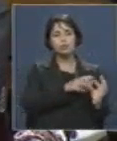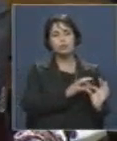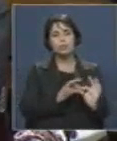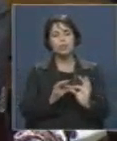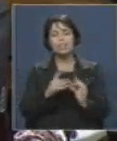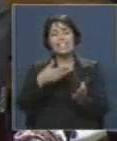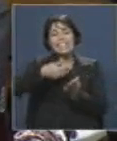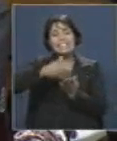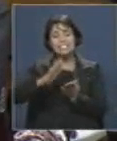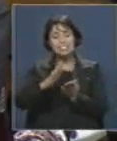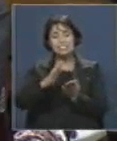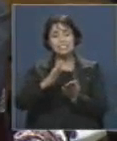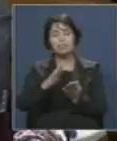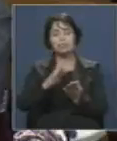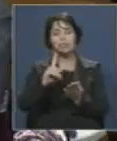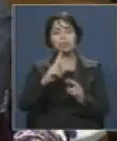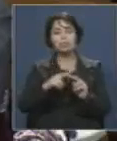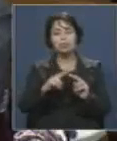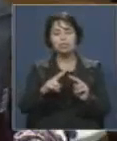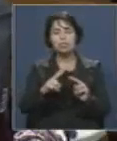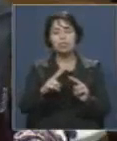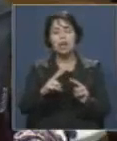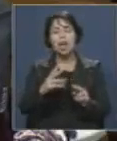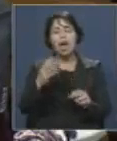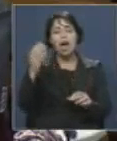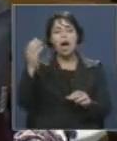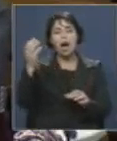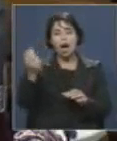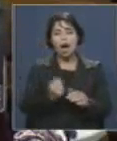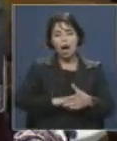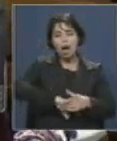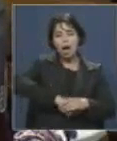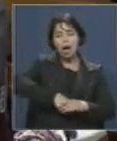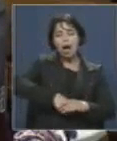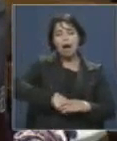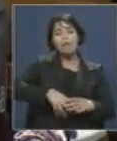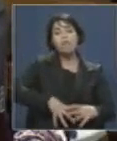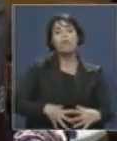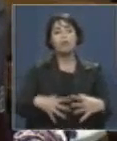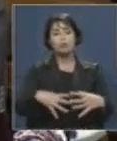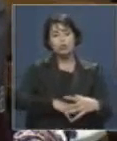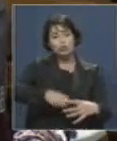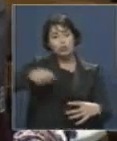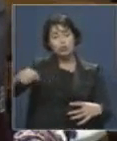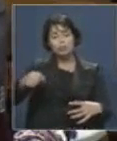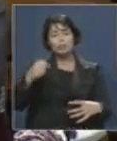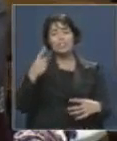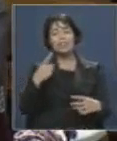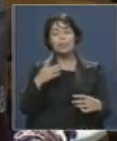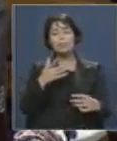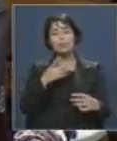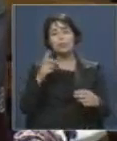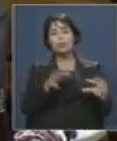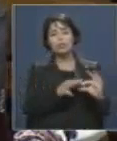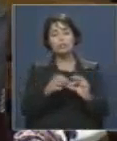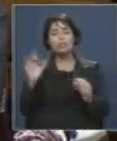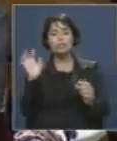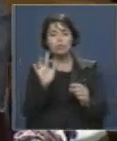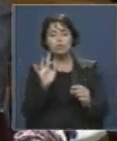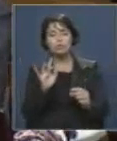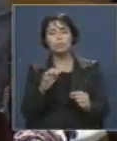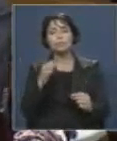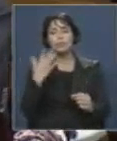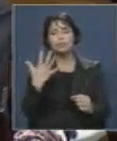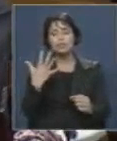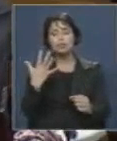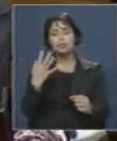rechazar el practicar aborto en caso de violación. Solo un obstetra objetó la primera causal, 5 la segunda y